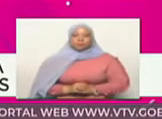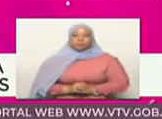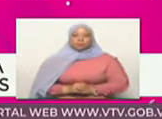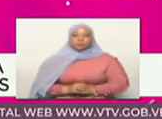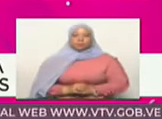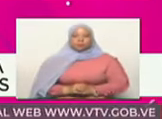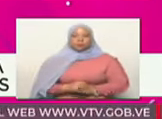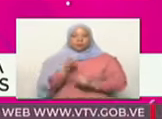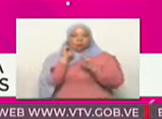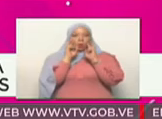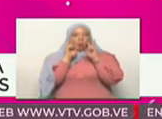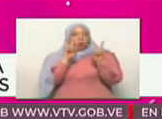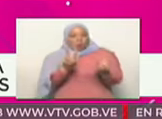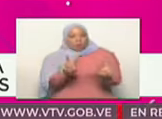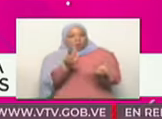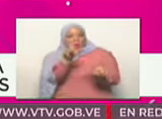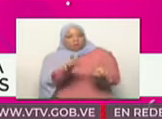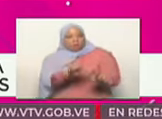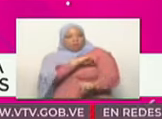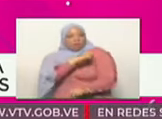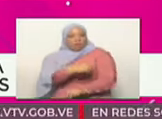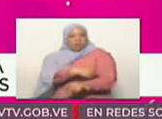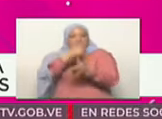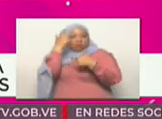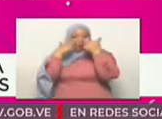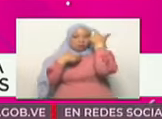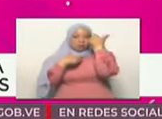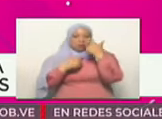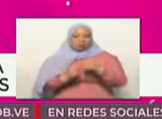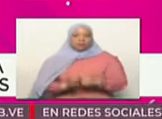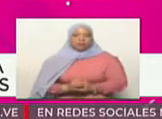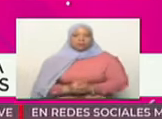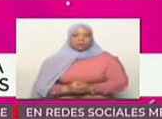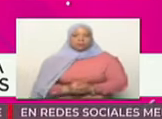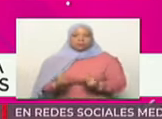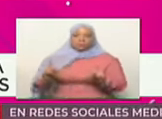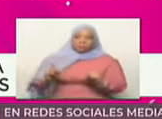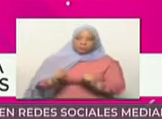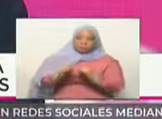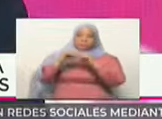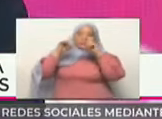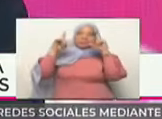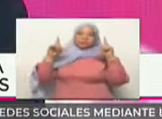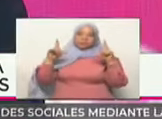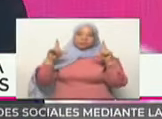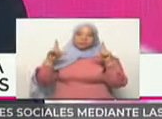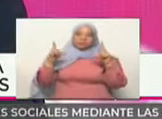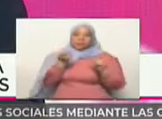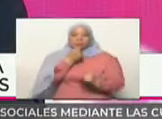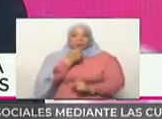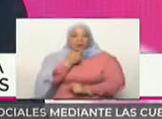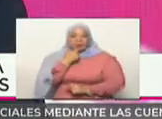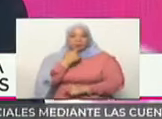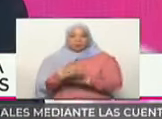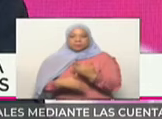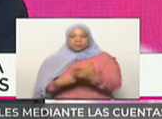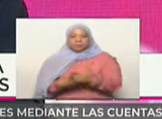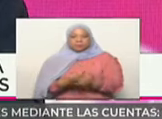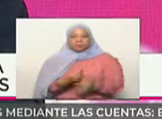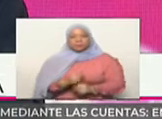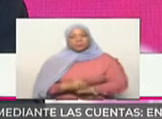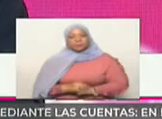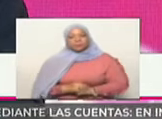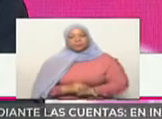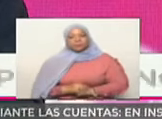Se lo ven a uno como la fuerza de Chávez. Y hay una admiración inmensa.